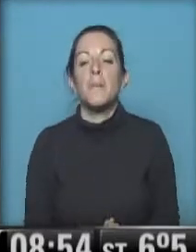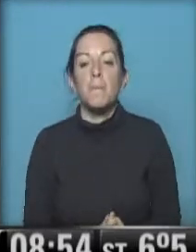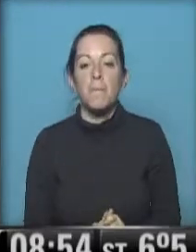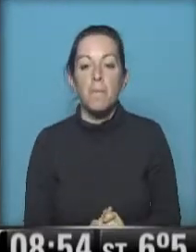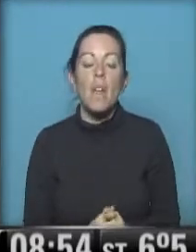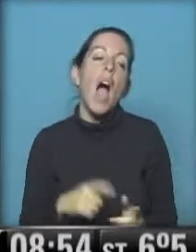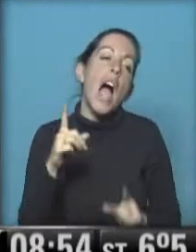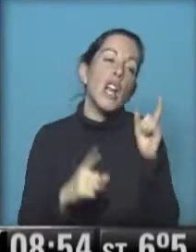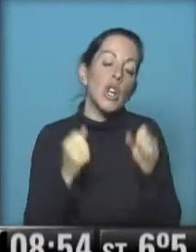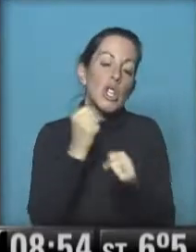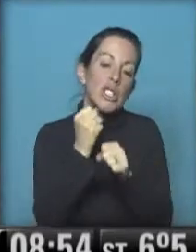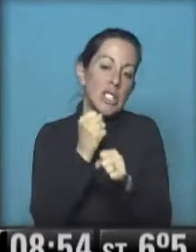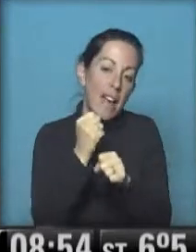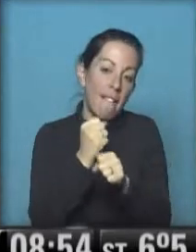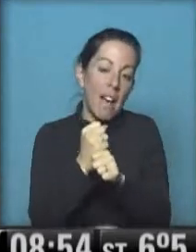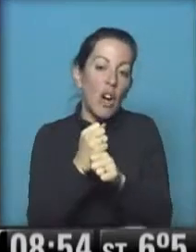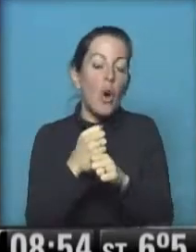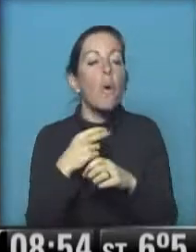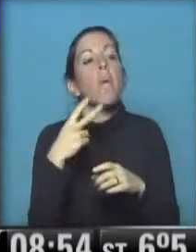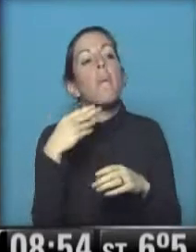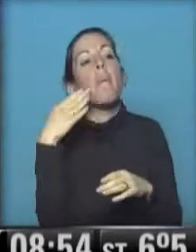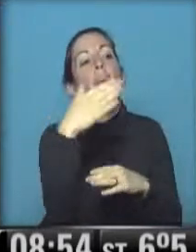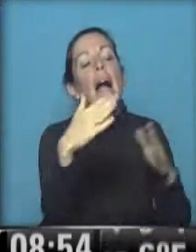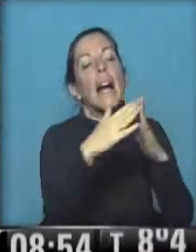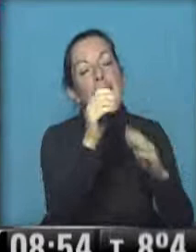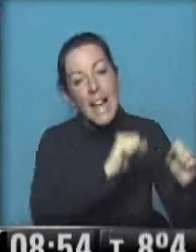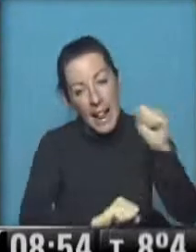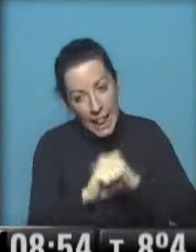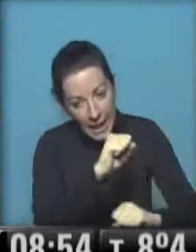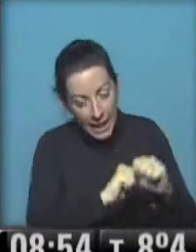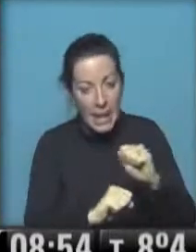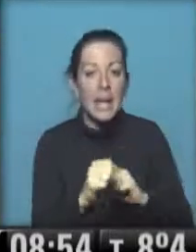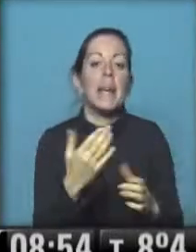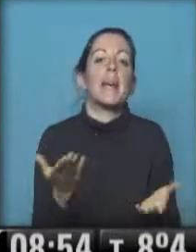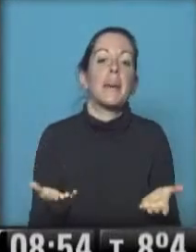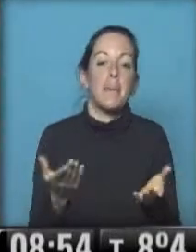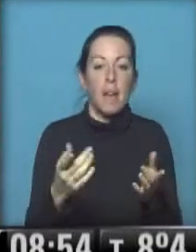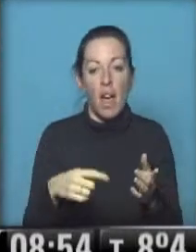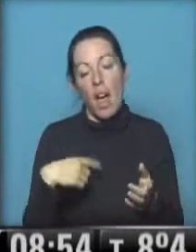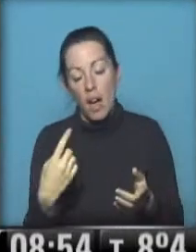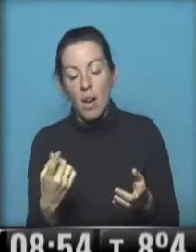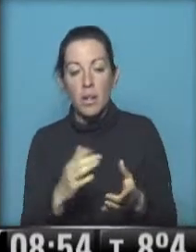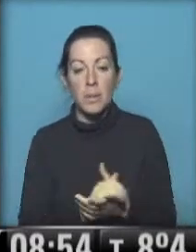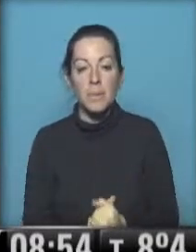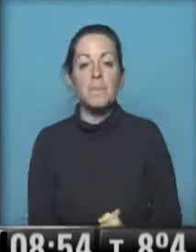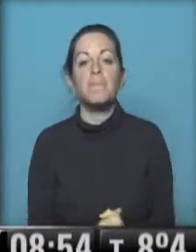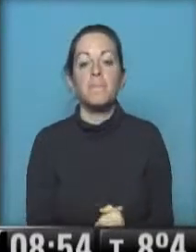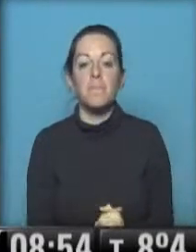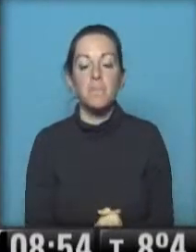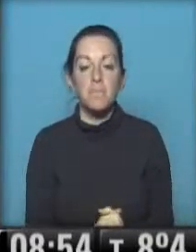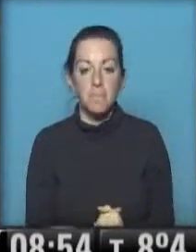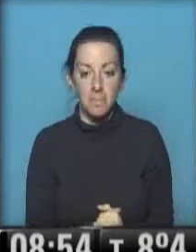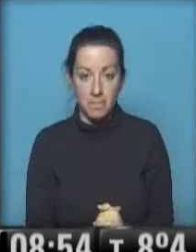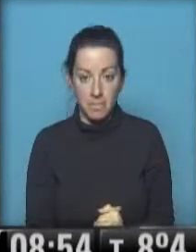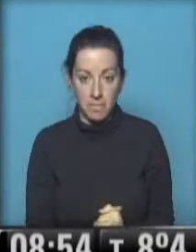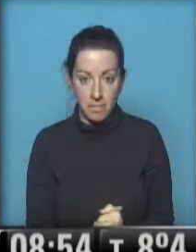domicilio como por ejemplo el trabajo doméstico pues supone que ahí hay hay un patrón que hay una relación de dependencia exactamente en una